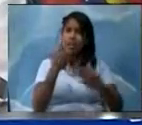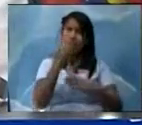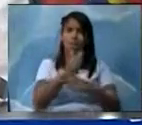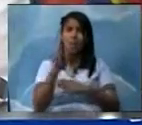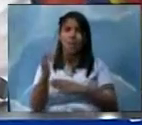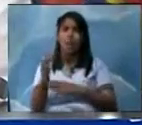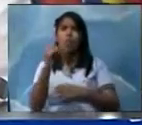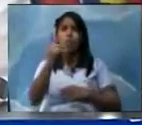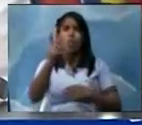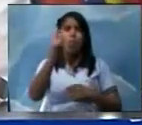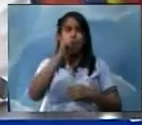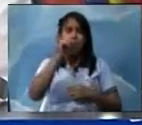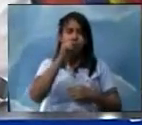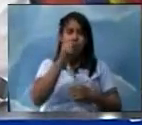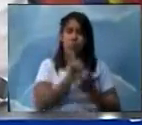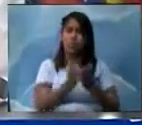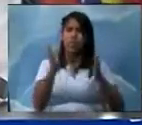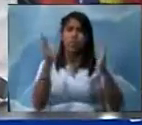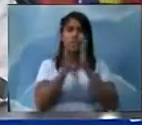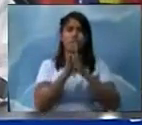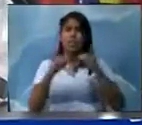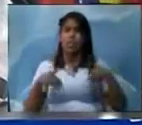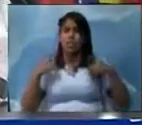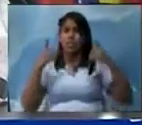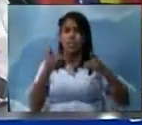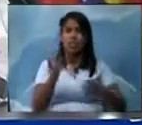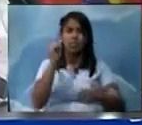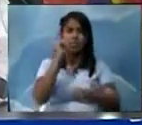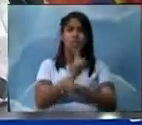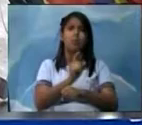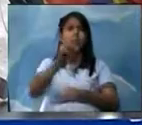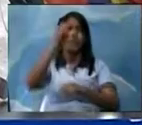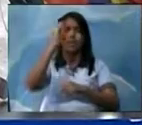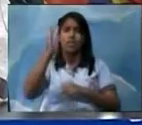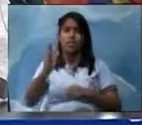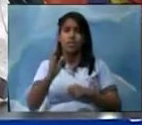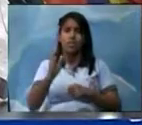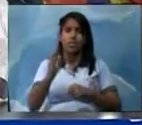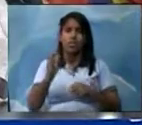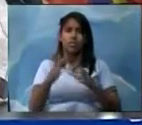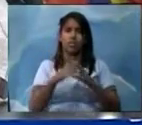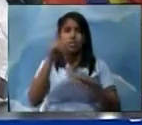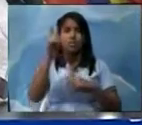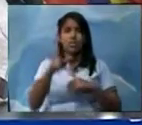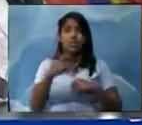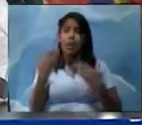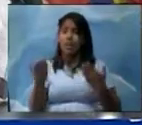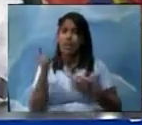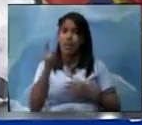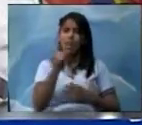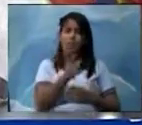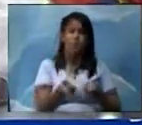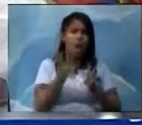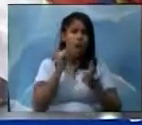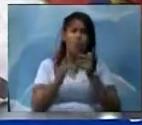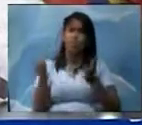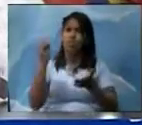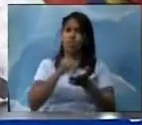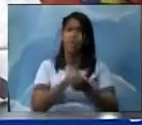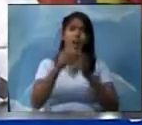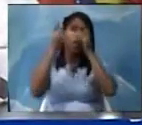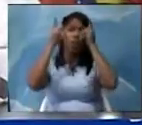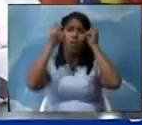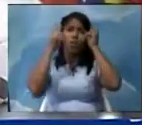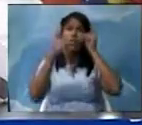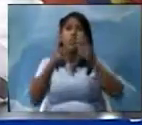ellos un hombre consagrado y dedicado solamente a Dios será que ellos alguna vez habían